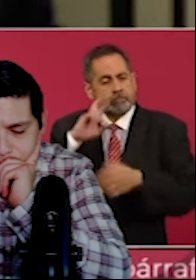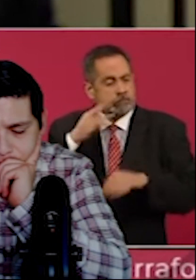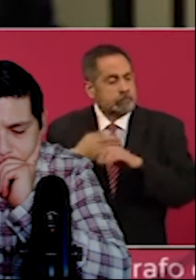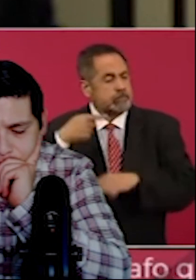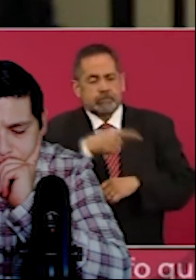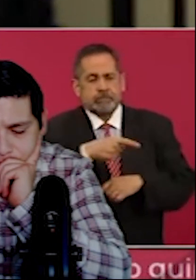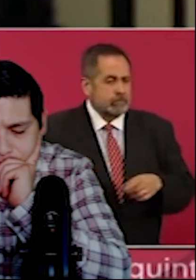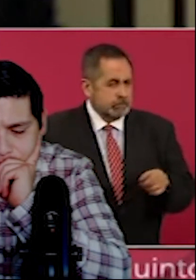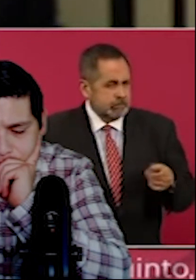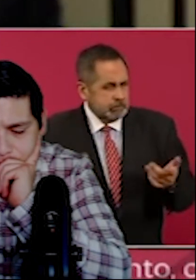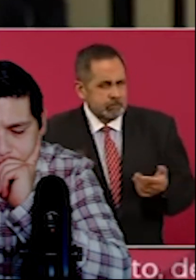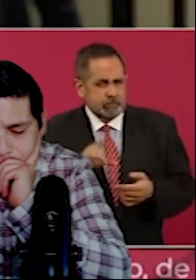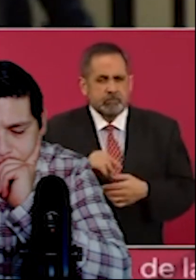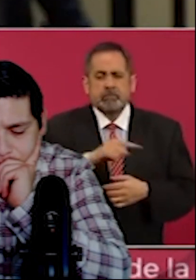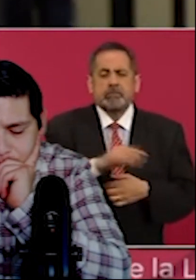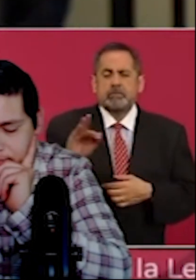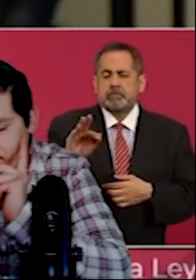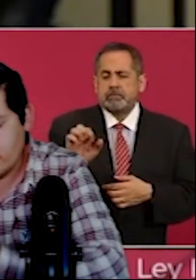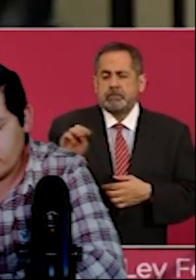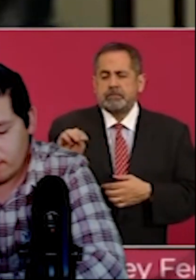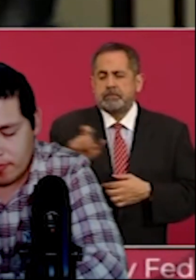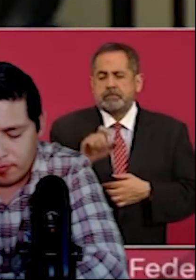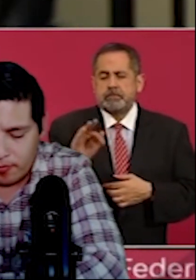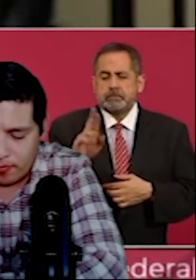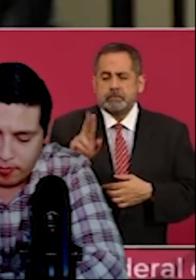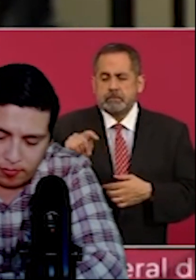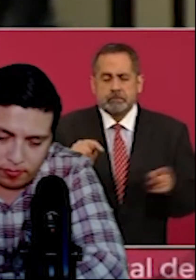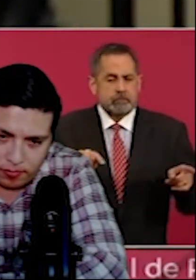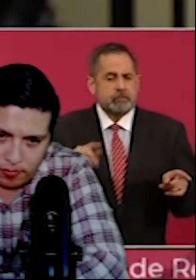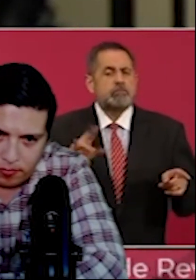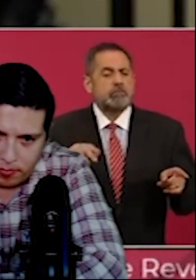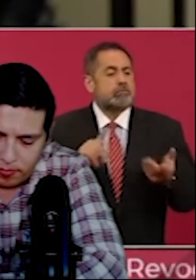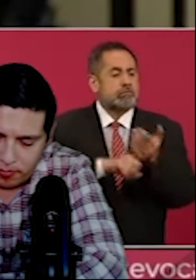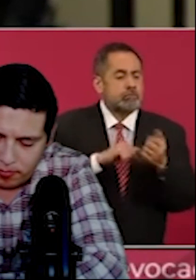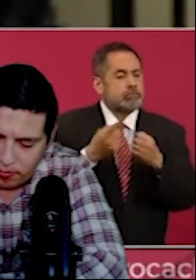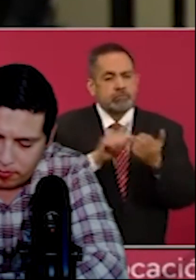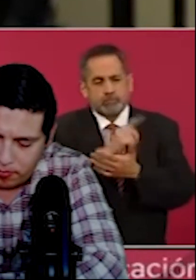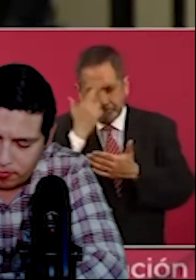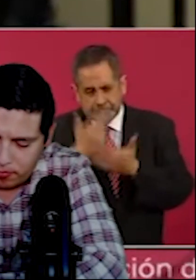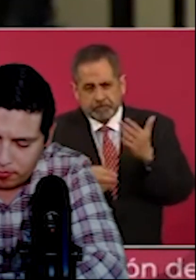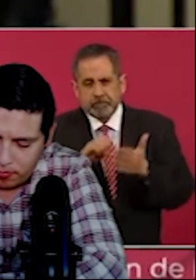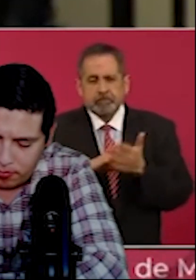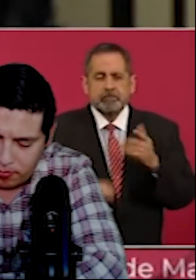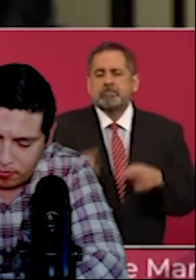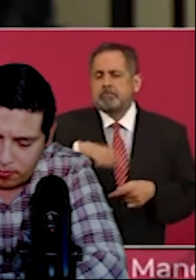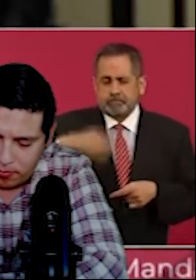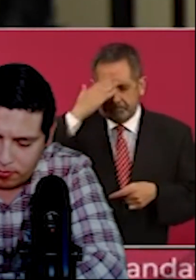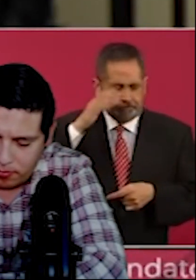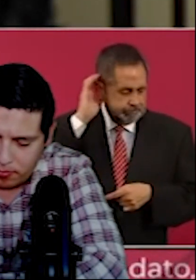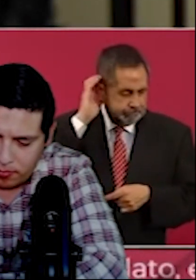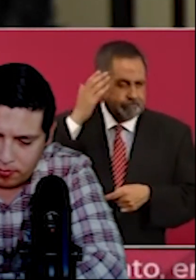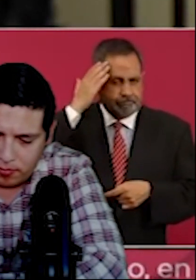Femexfood, no solo en el tema de seguridad, sino también en otros asuntos que rayan en la delincuencia. Por ejemplo, se sabe que